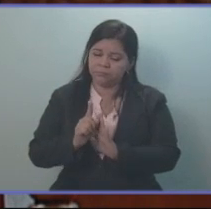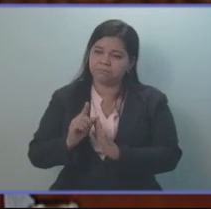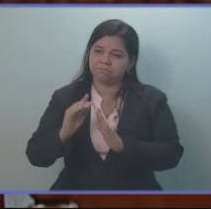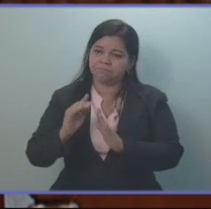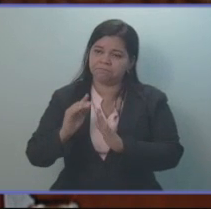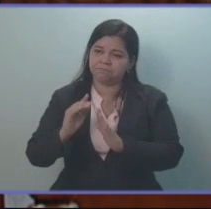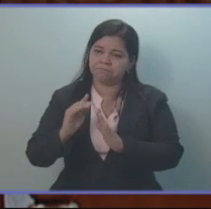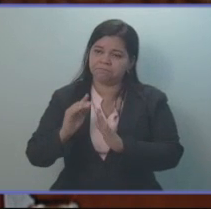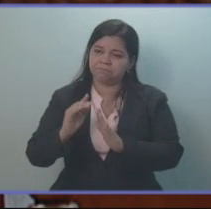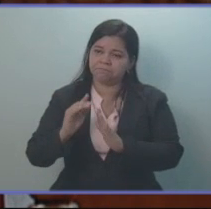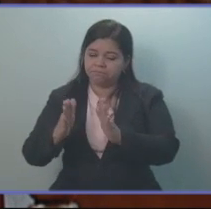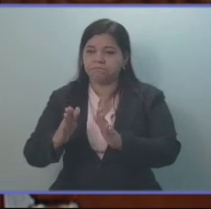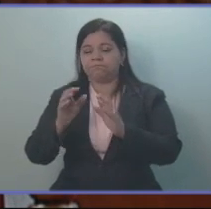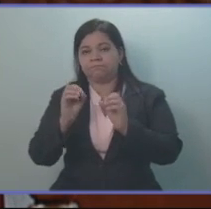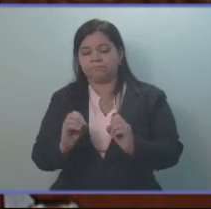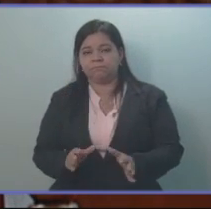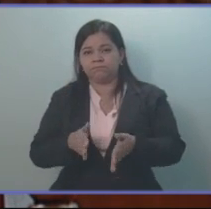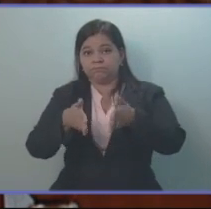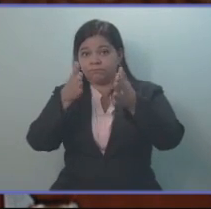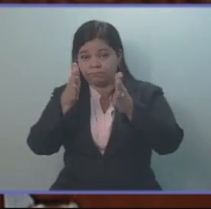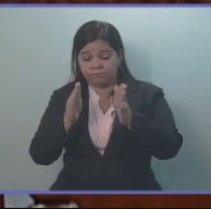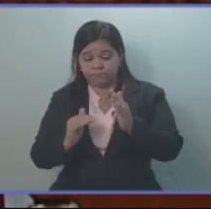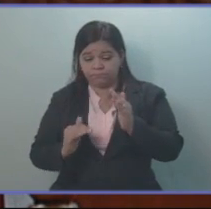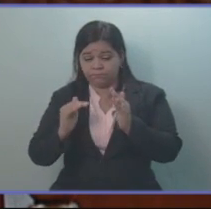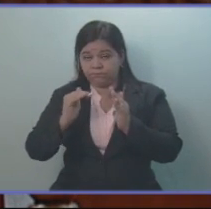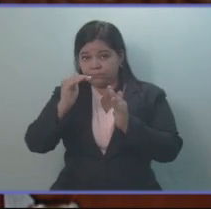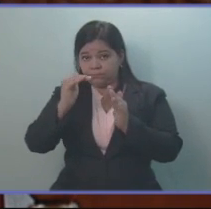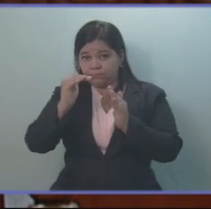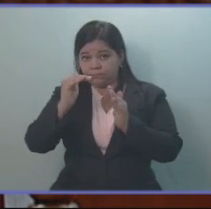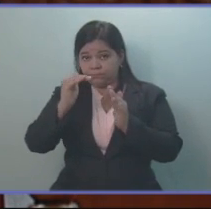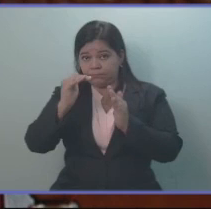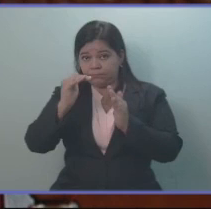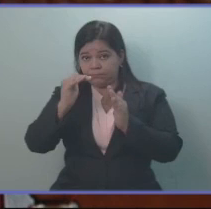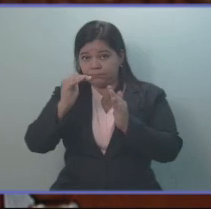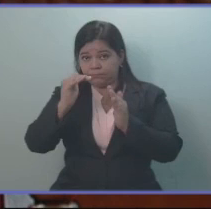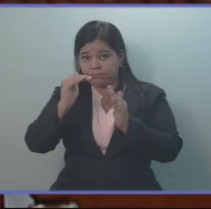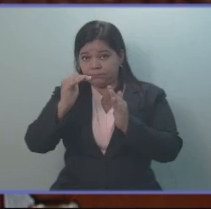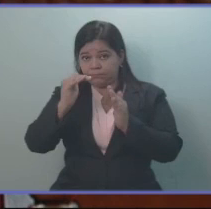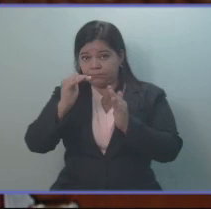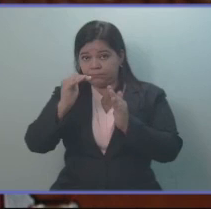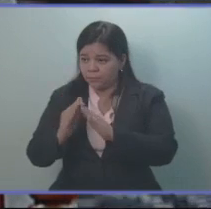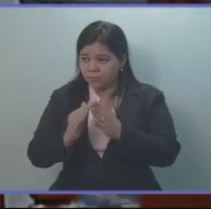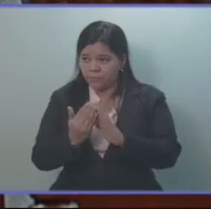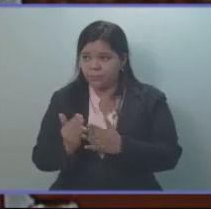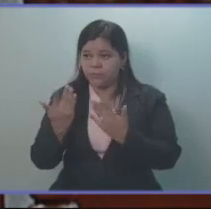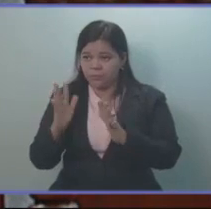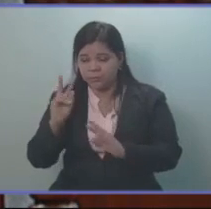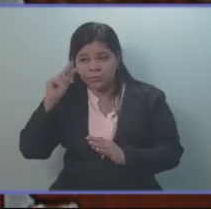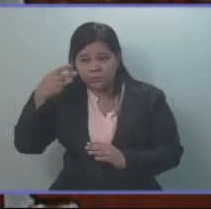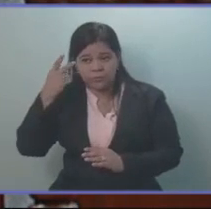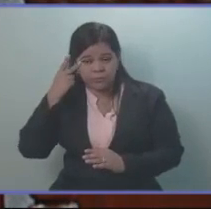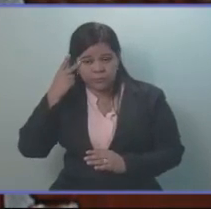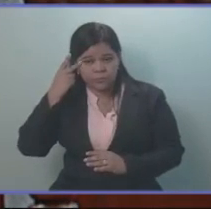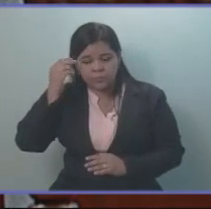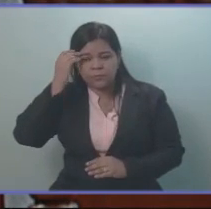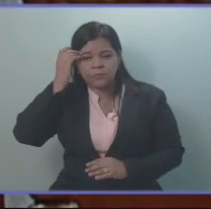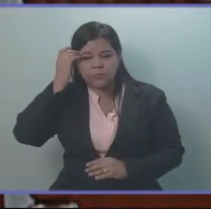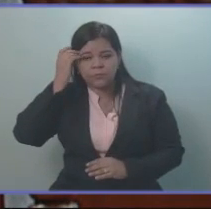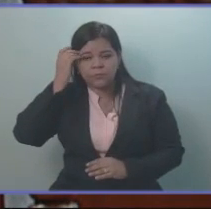lineal y o urbanizarlos. Dichas cooperativas de vivienda se han constituido